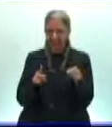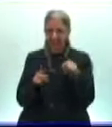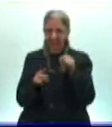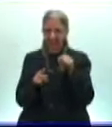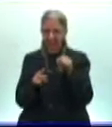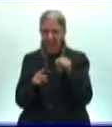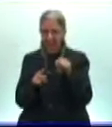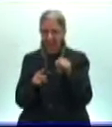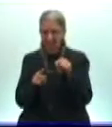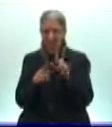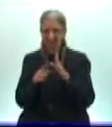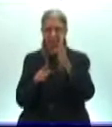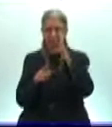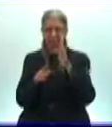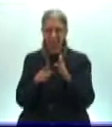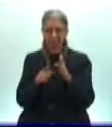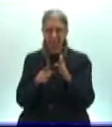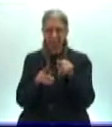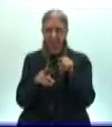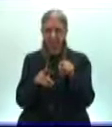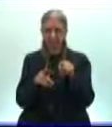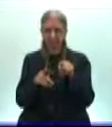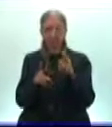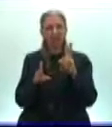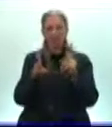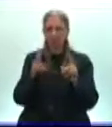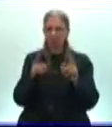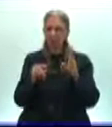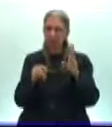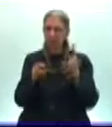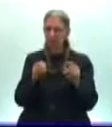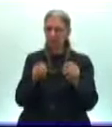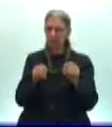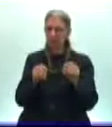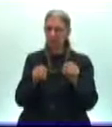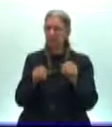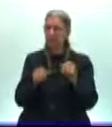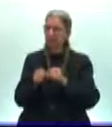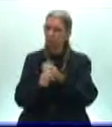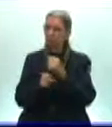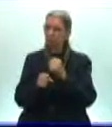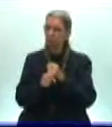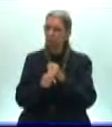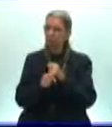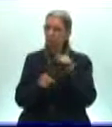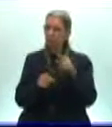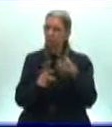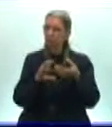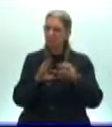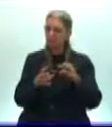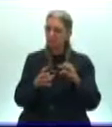estar ustedes calculando la altura si utilizan esa vía.